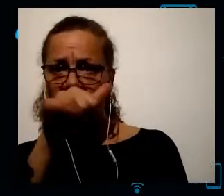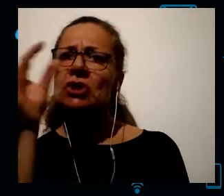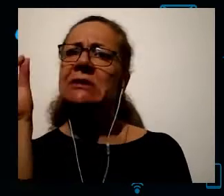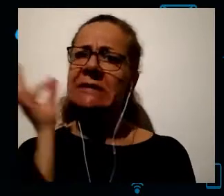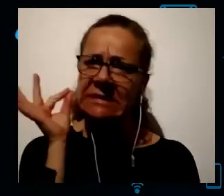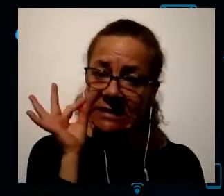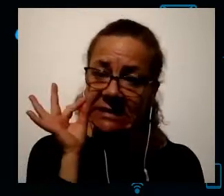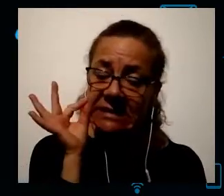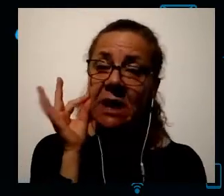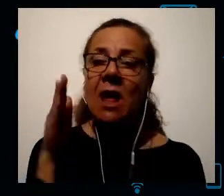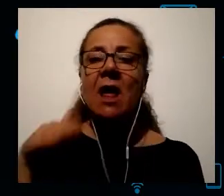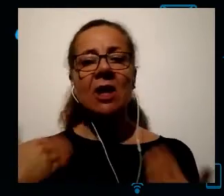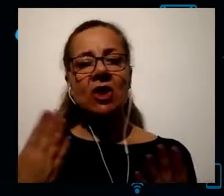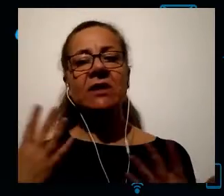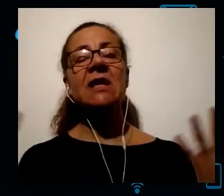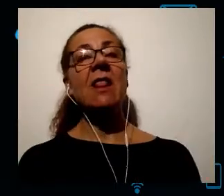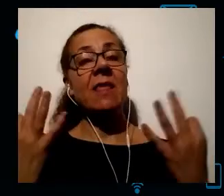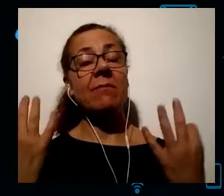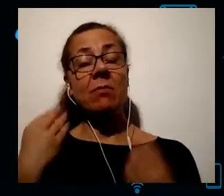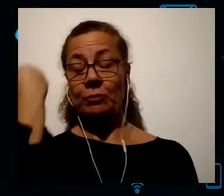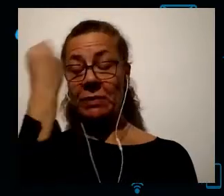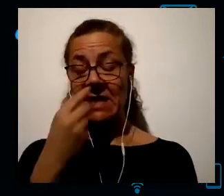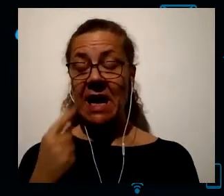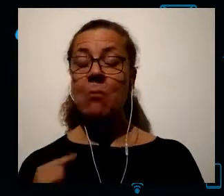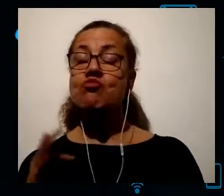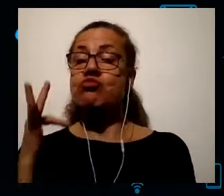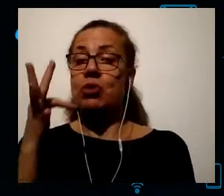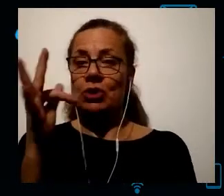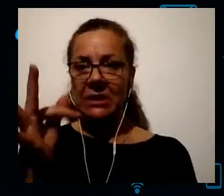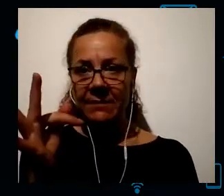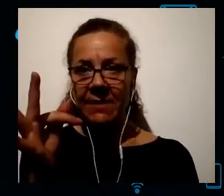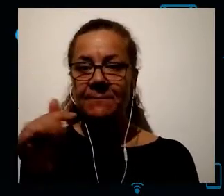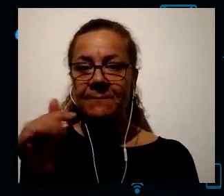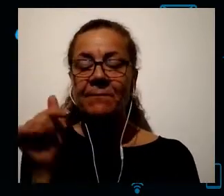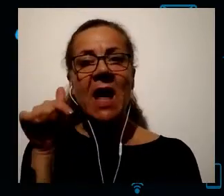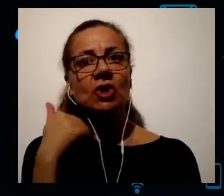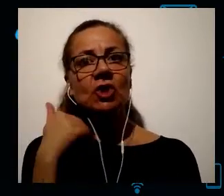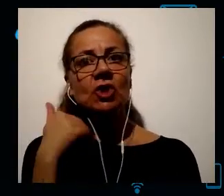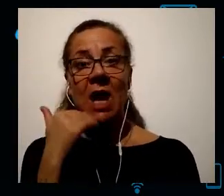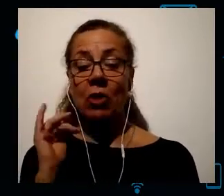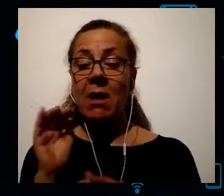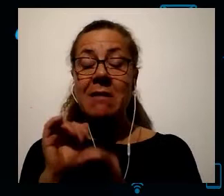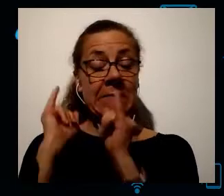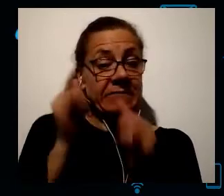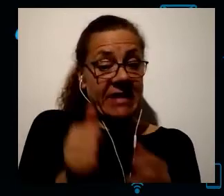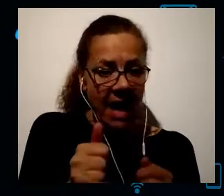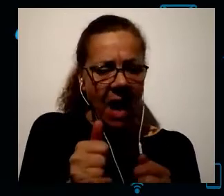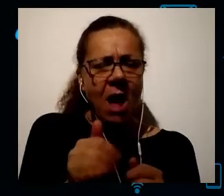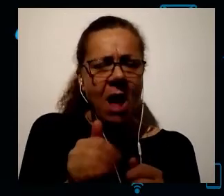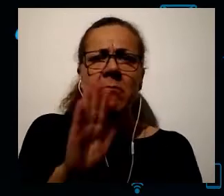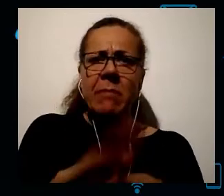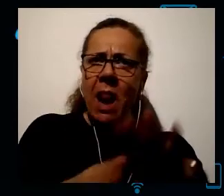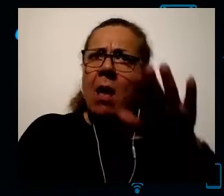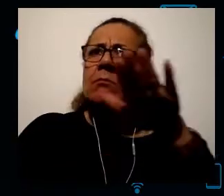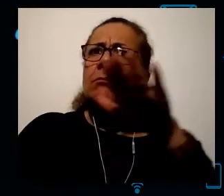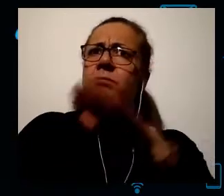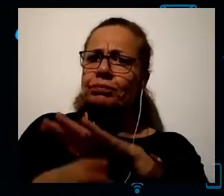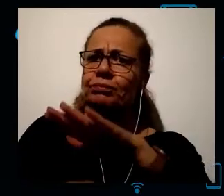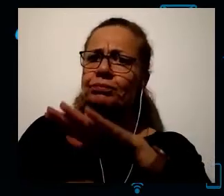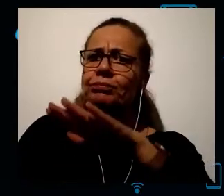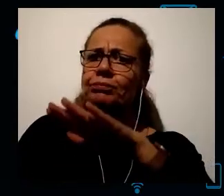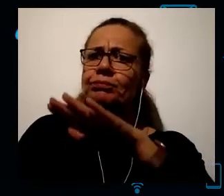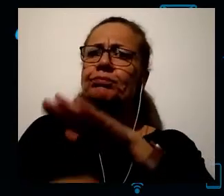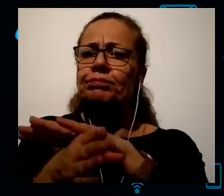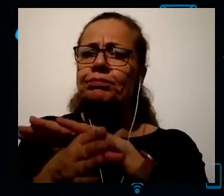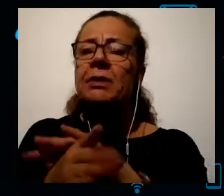tanto tenemos que pensar en positivo sostenido que ha llegado para quedarse y por eso quería que era un buen punto de